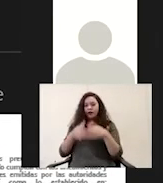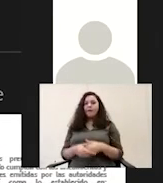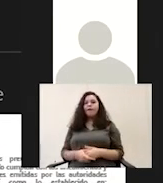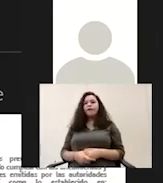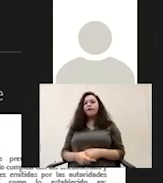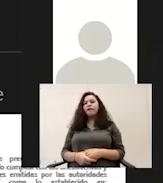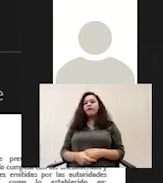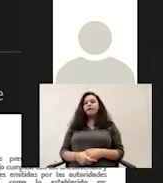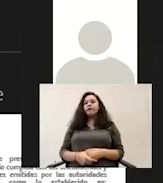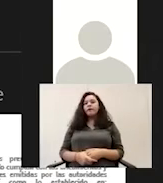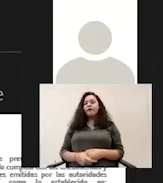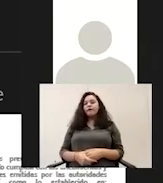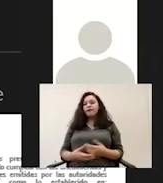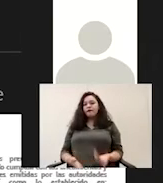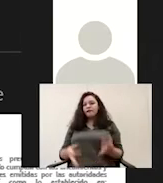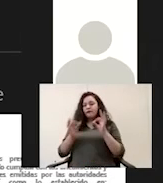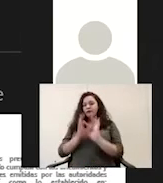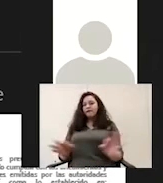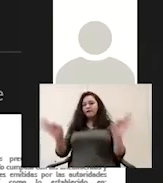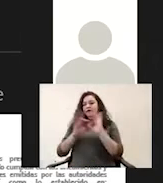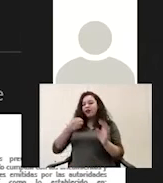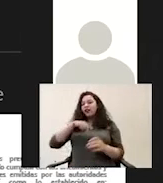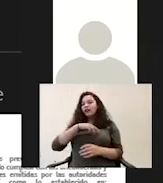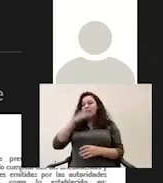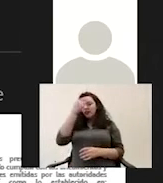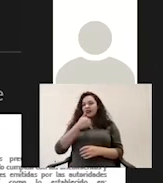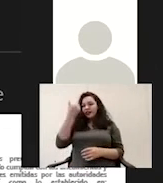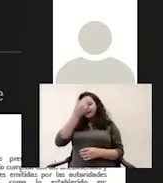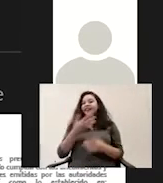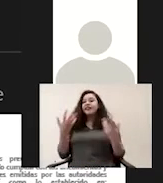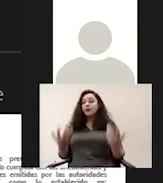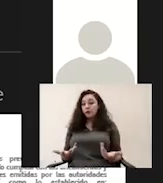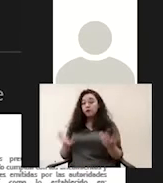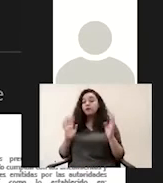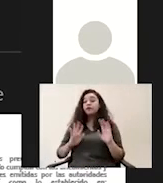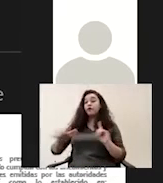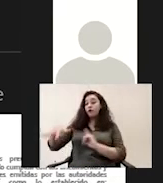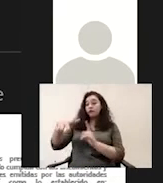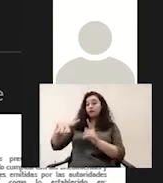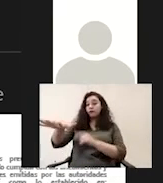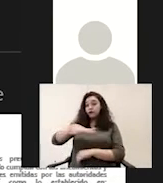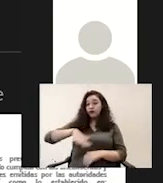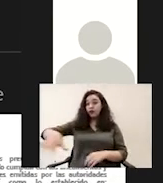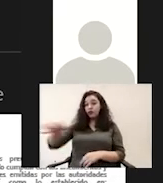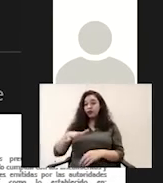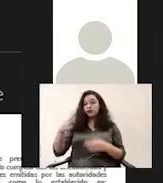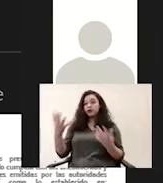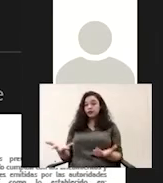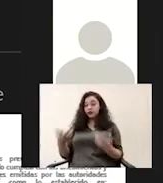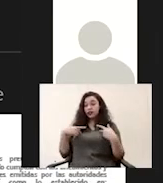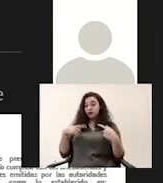Es importante que tomemos en cuenta que esta población, específicamente esta